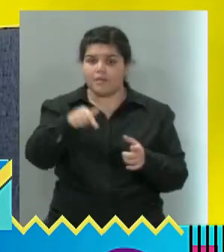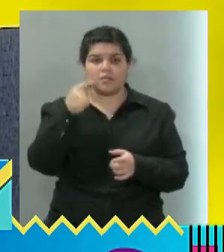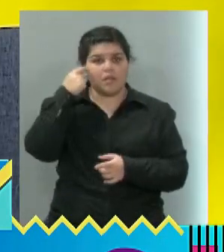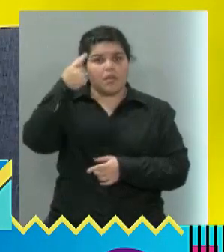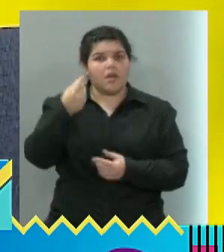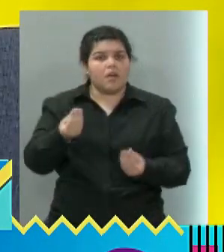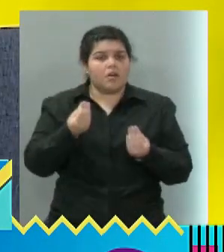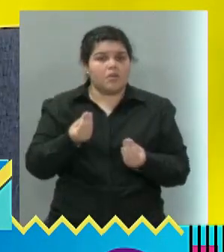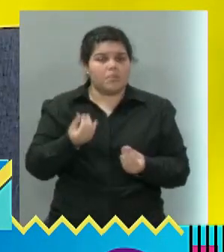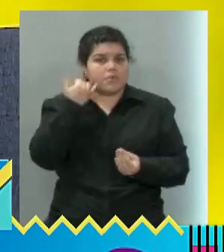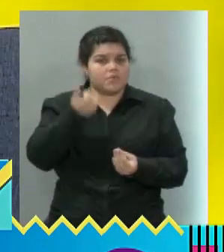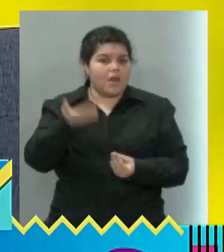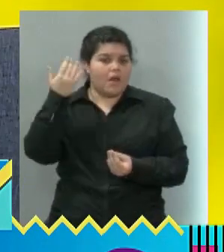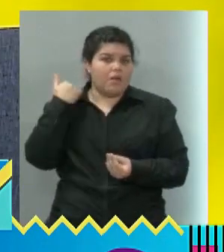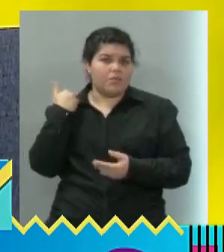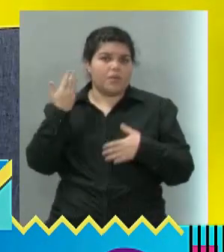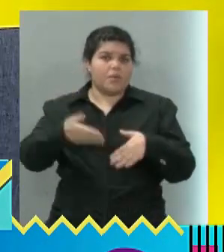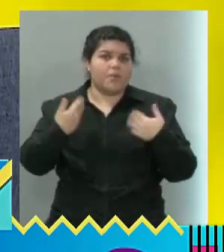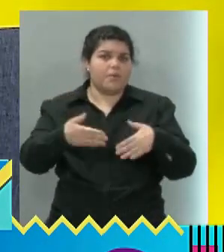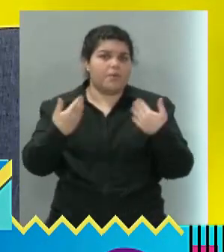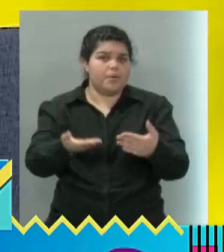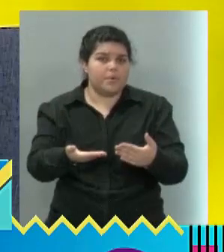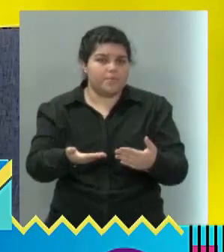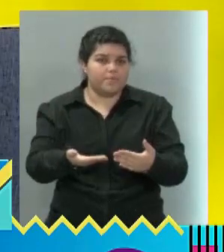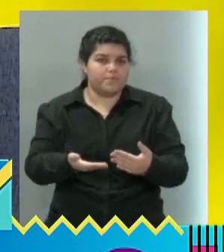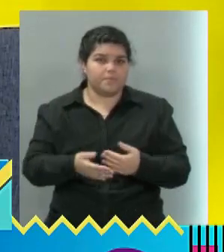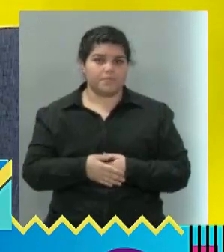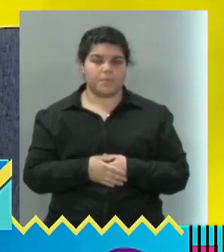ya venía hacia bastantes más, ya venía,